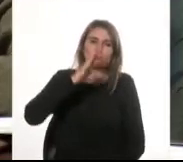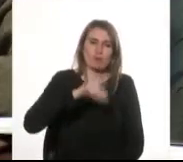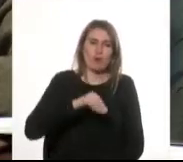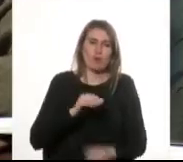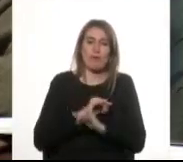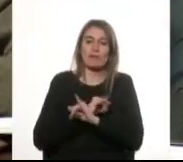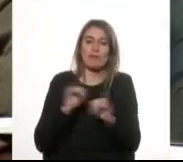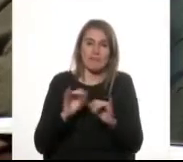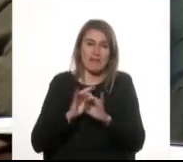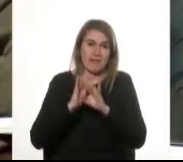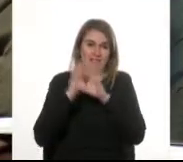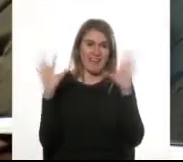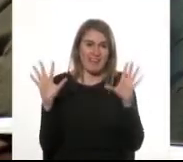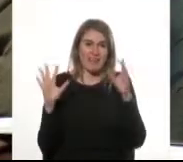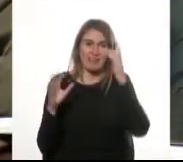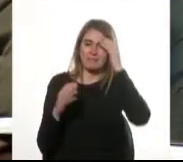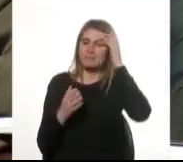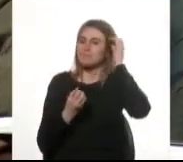¿Por qué señalamos esto?